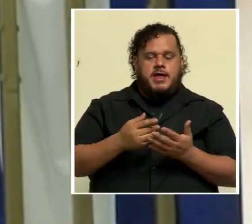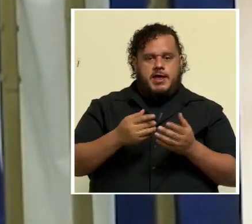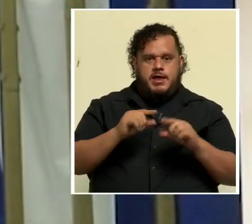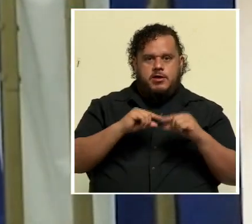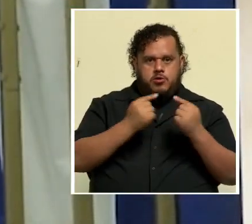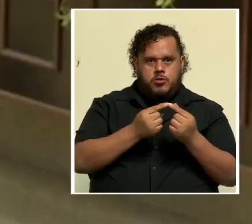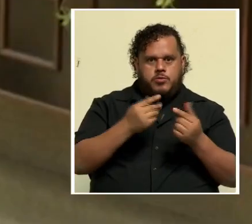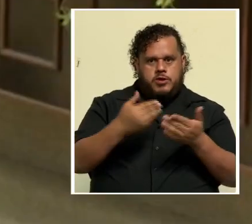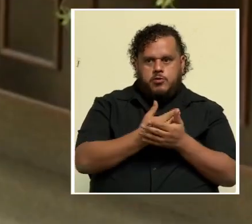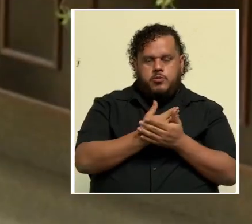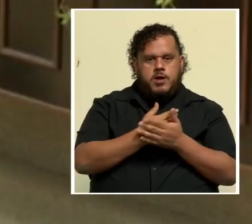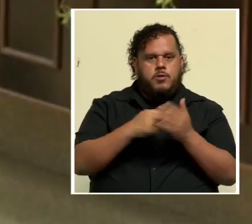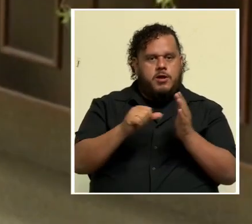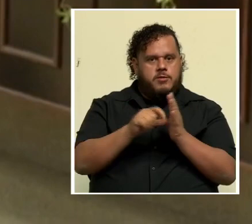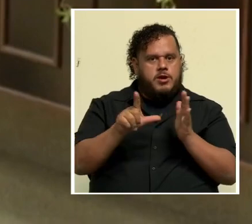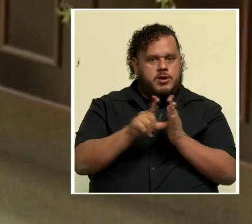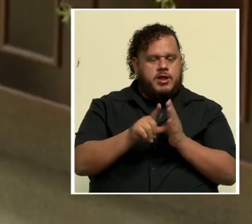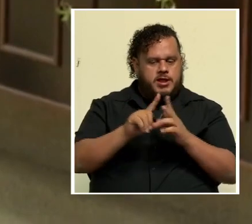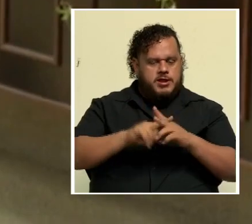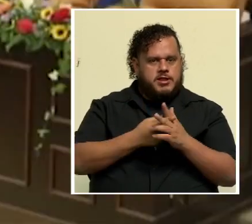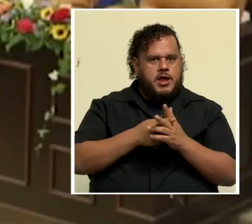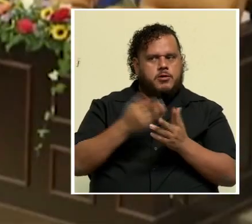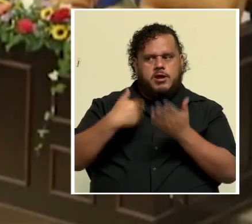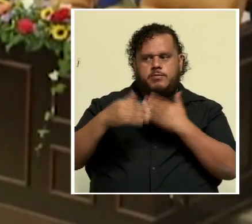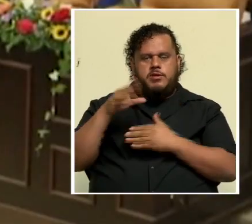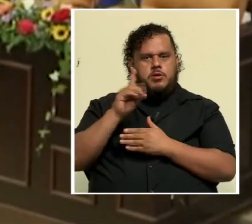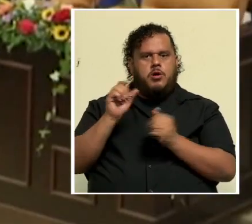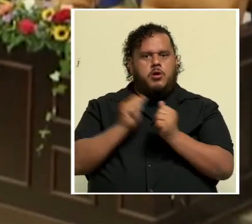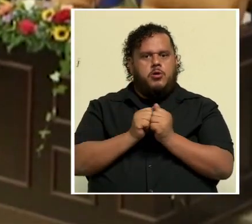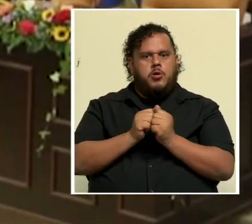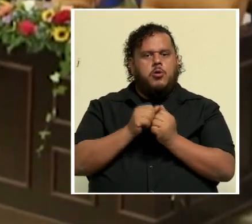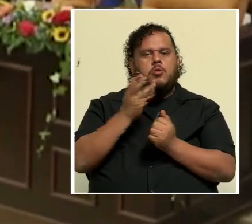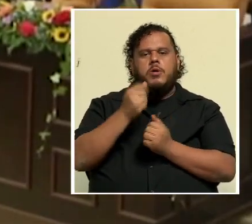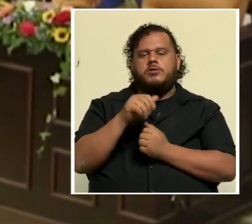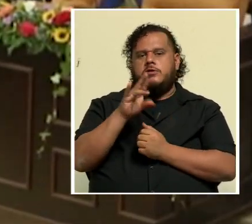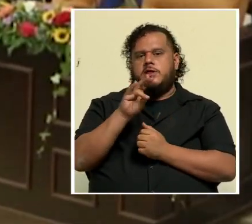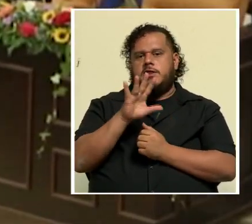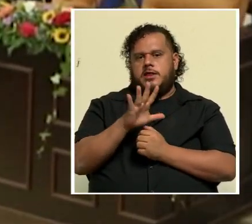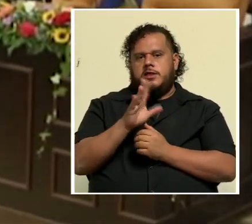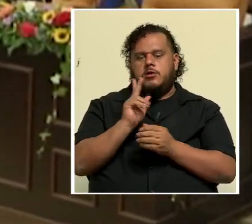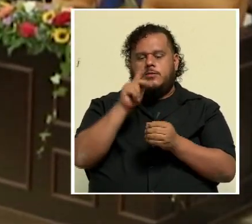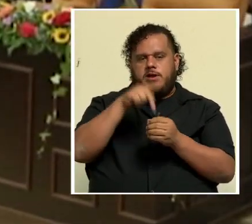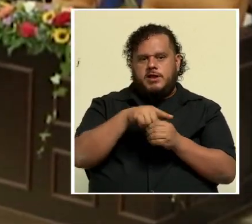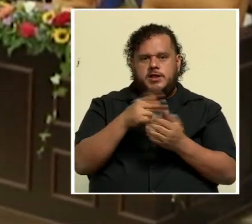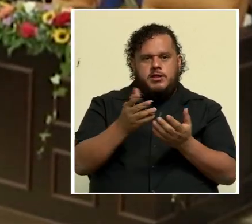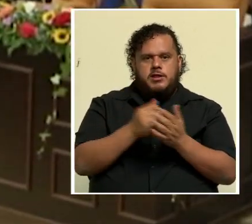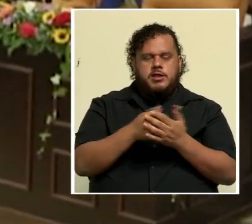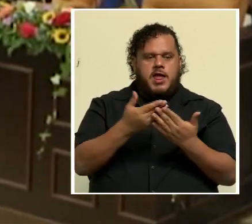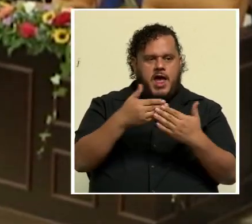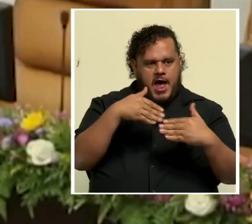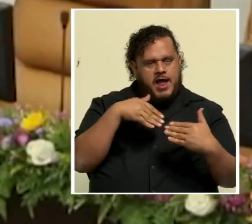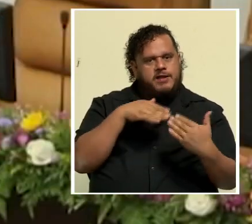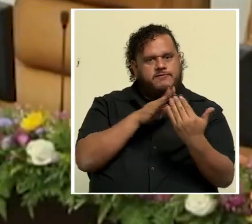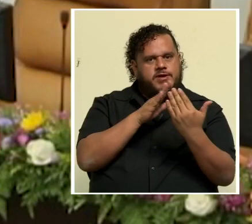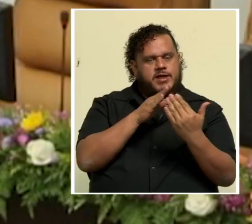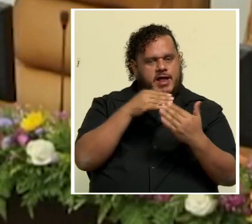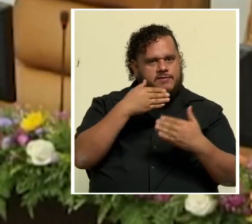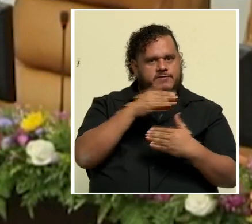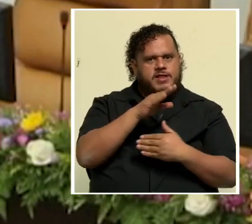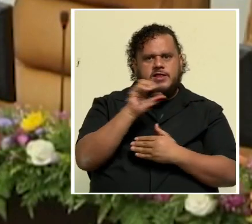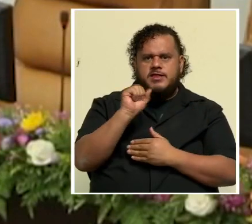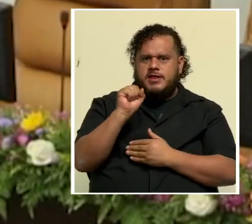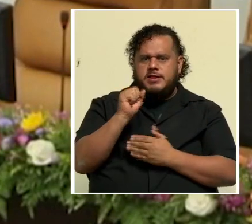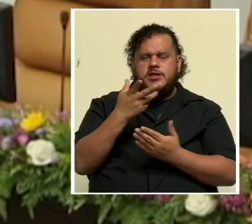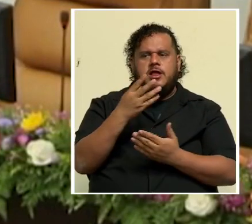Parlamento se inauguraron el pasado domingo con sus parlamentarios, 75 pertenecientes al gobernante Frente Sandinista y 16 a